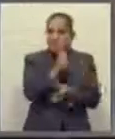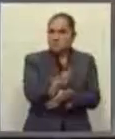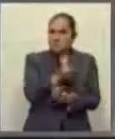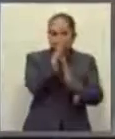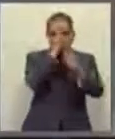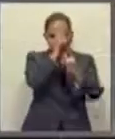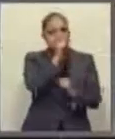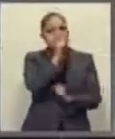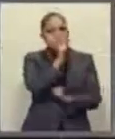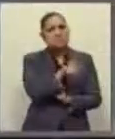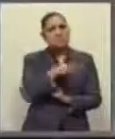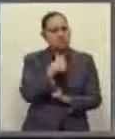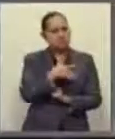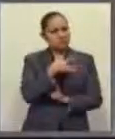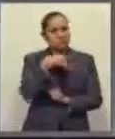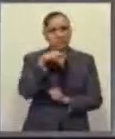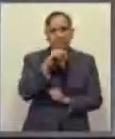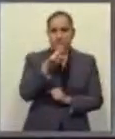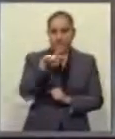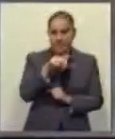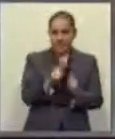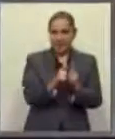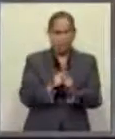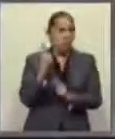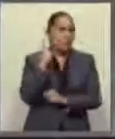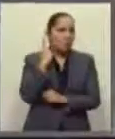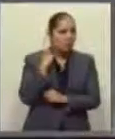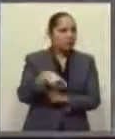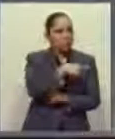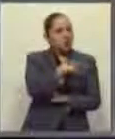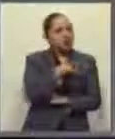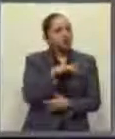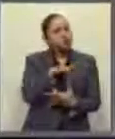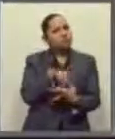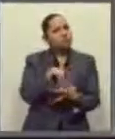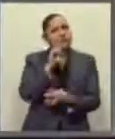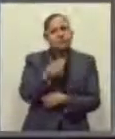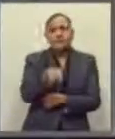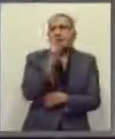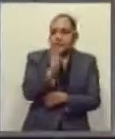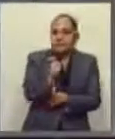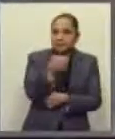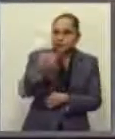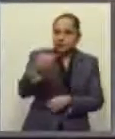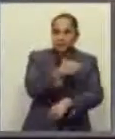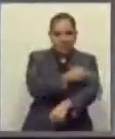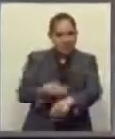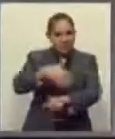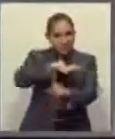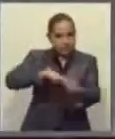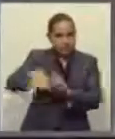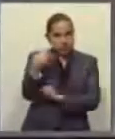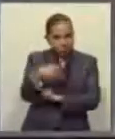en Morena, en este caso, de impulsar a la pequeña agricultura familiar. Por